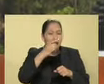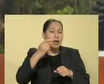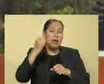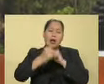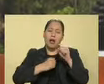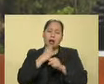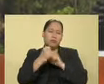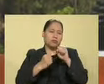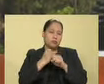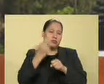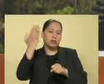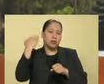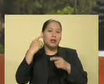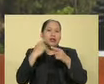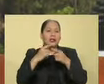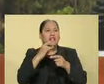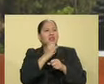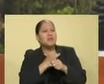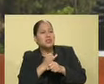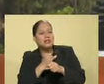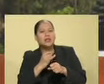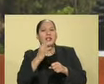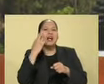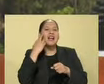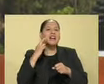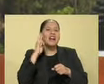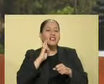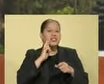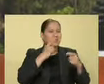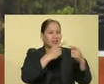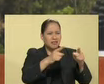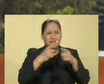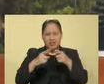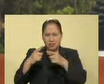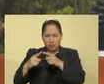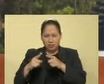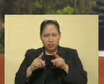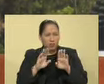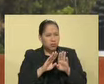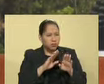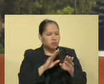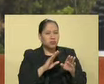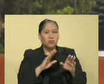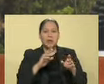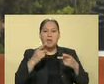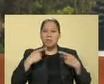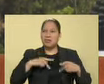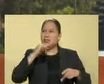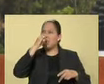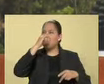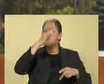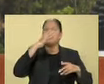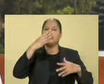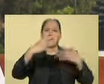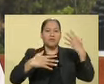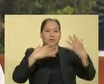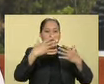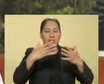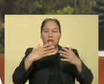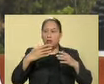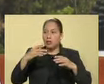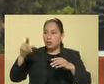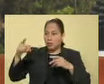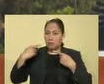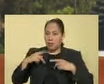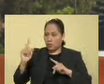muchos años fue el estudio del racismo. El estudio del racismo. ¿Por qué la gente es violenta contra alguien